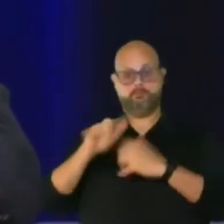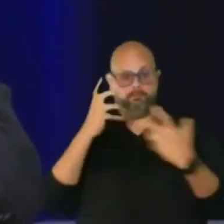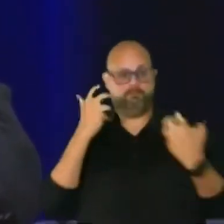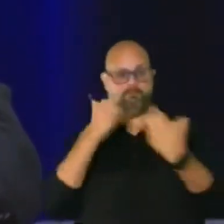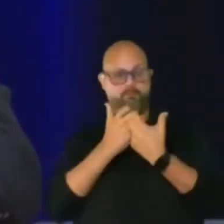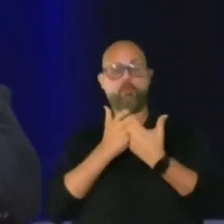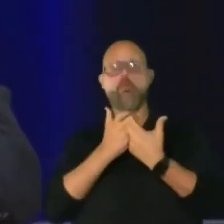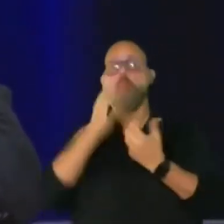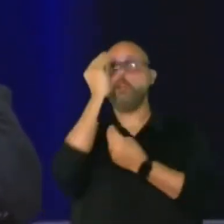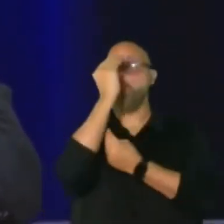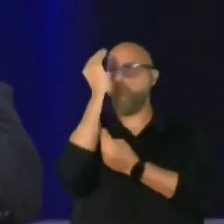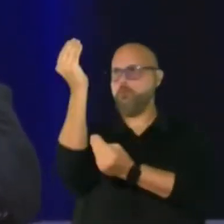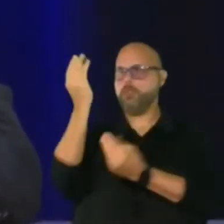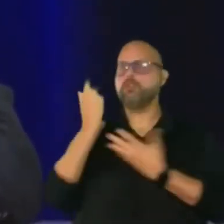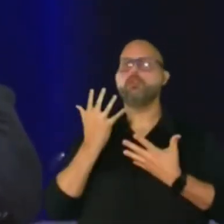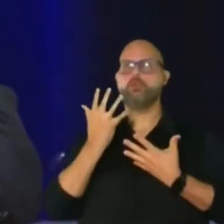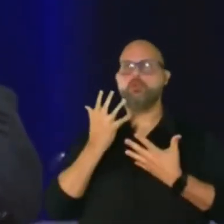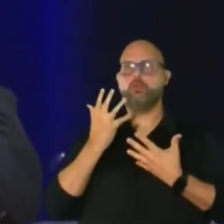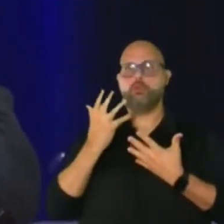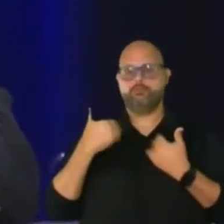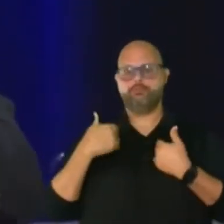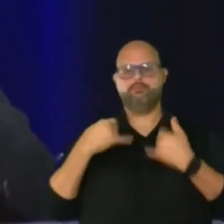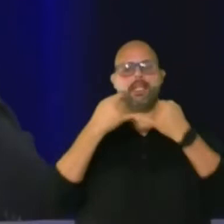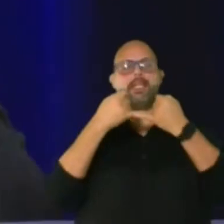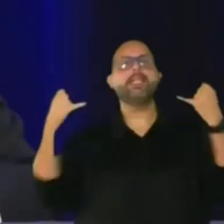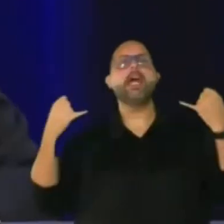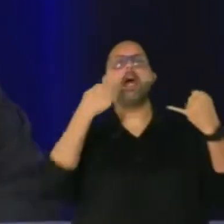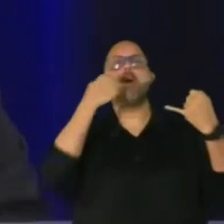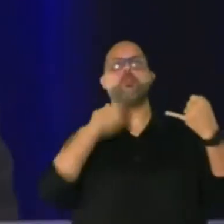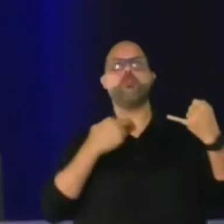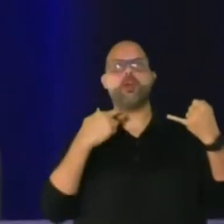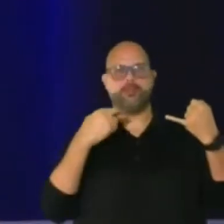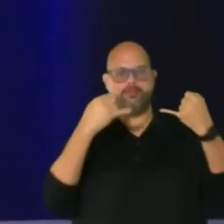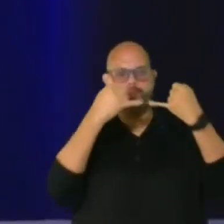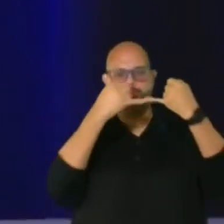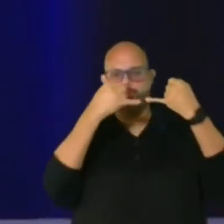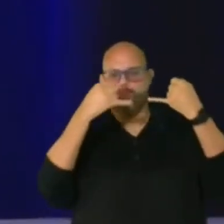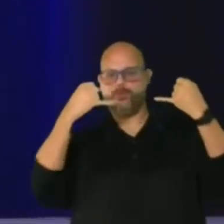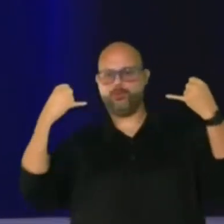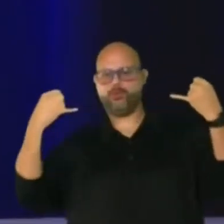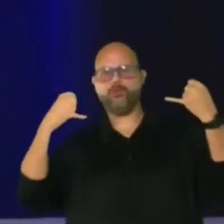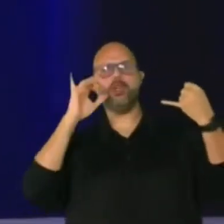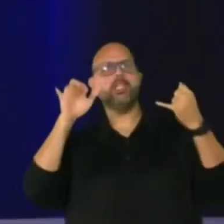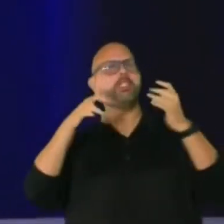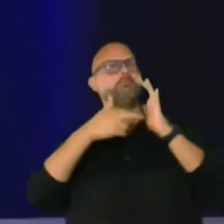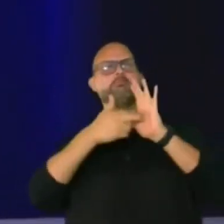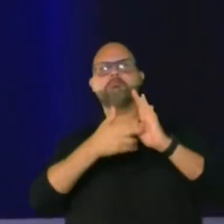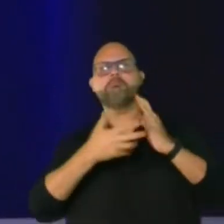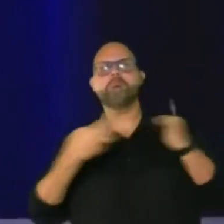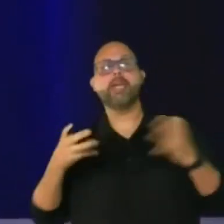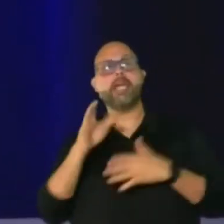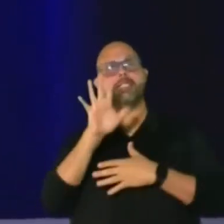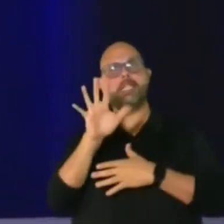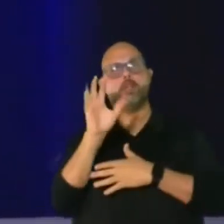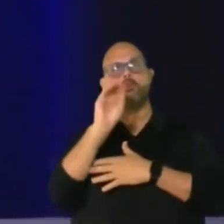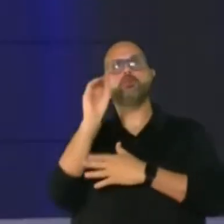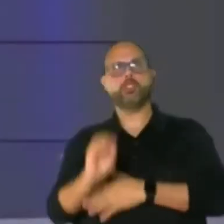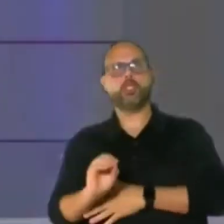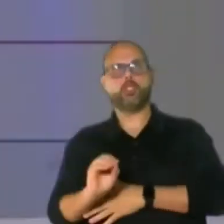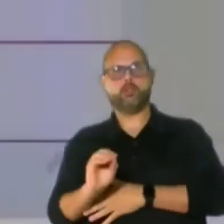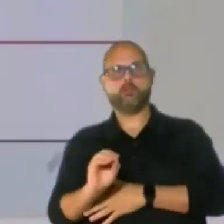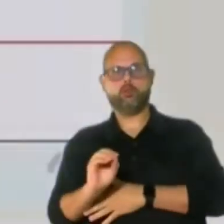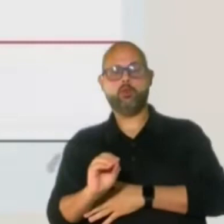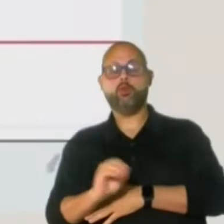Aquí hay una línea roja. Esa línea roja es el umbral de 5%, que desde el 12 de